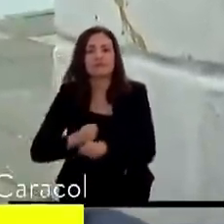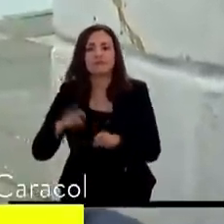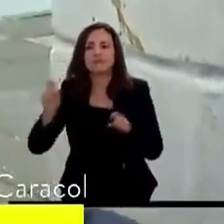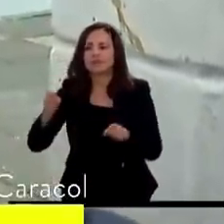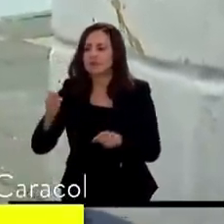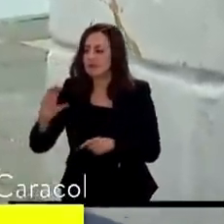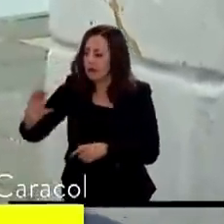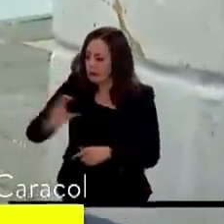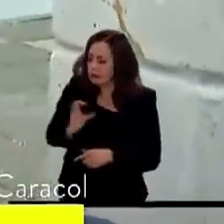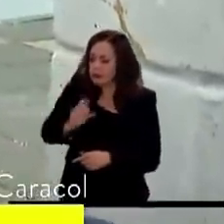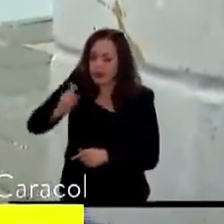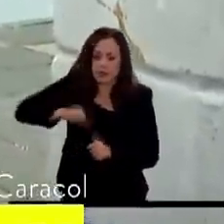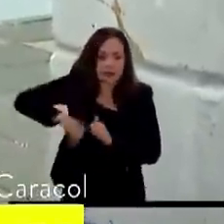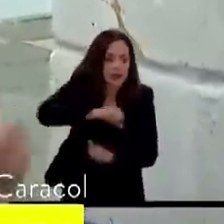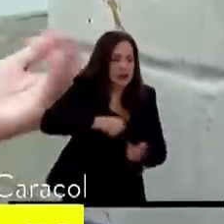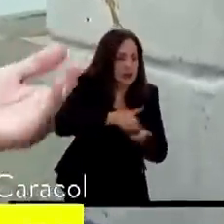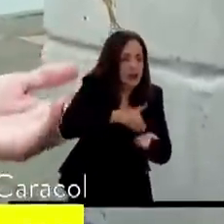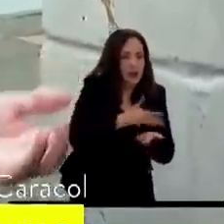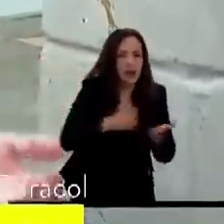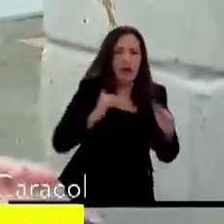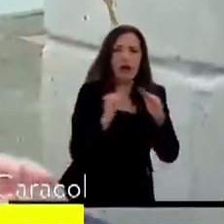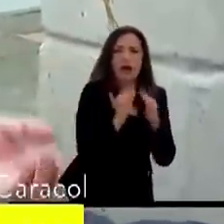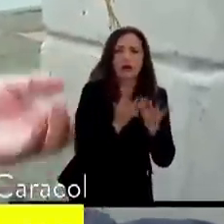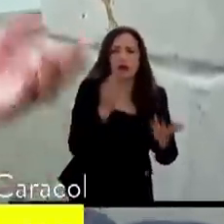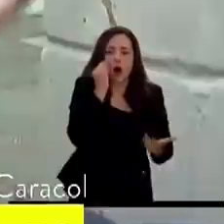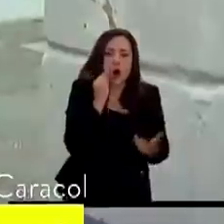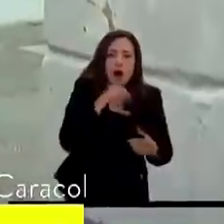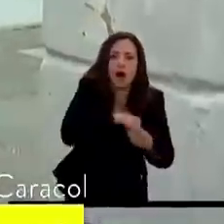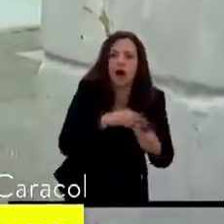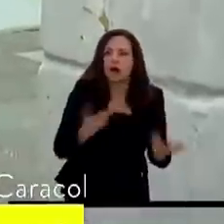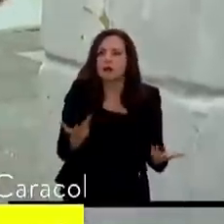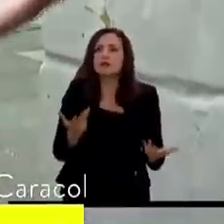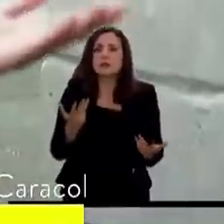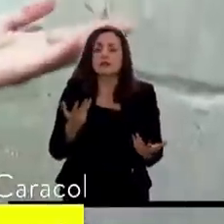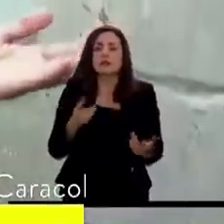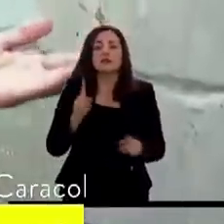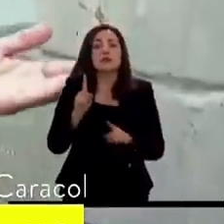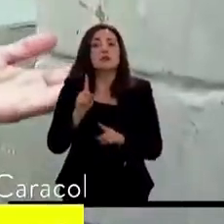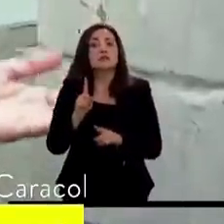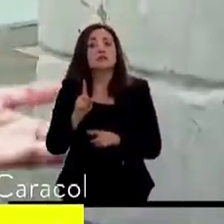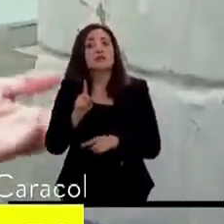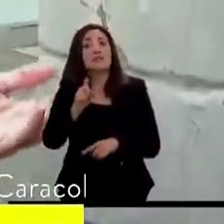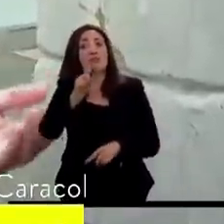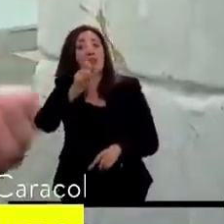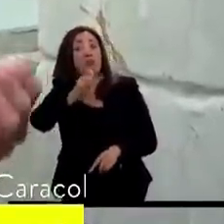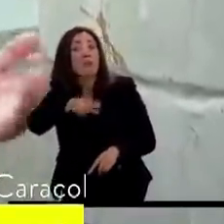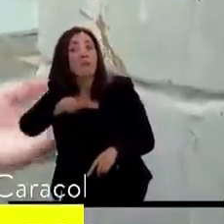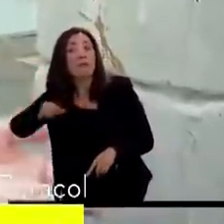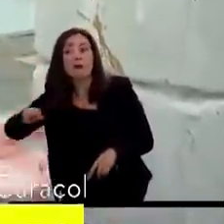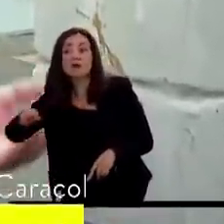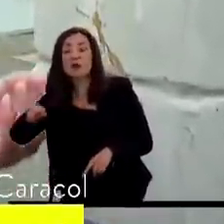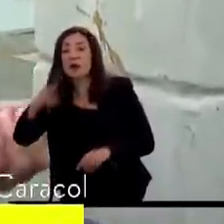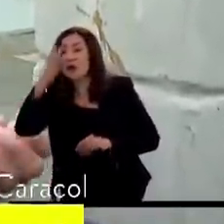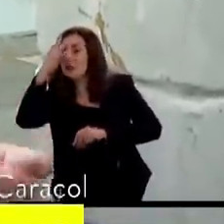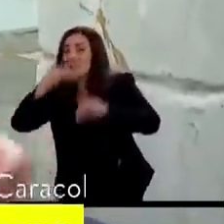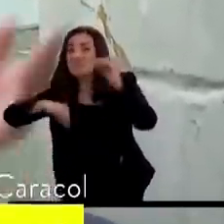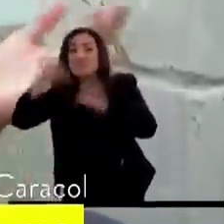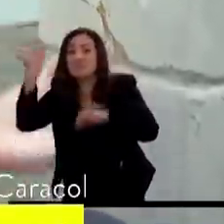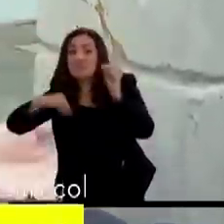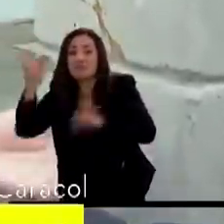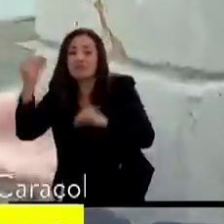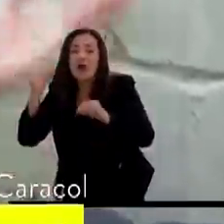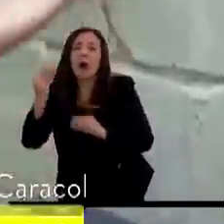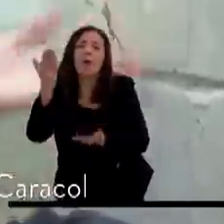el sustento para sus casas. O sea, las personas que están, o sea, las personas que no están de acuerdo probablemente son personas que